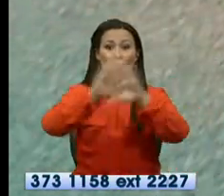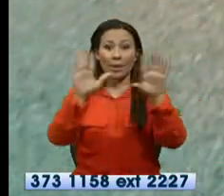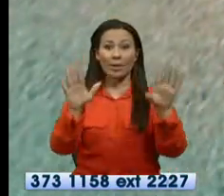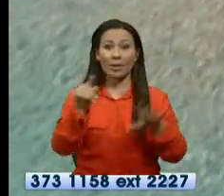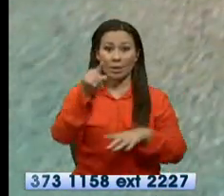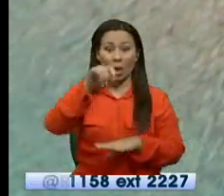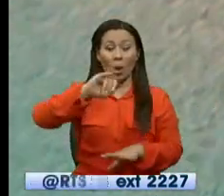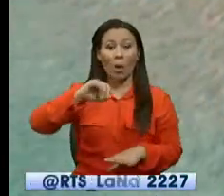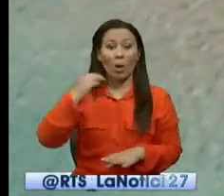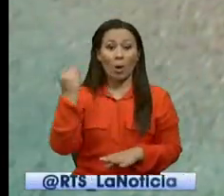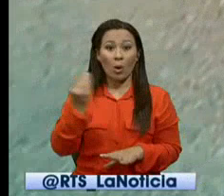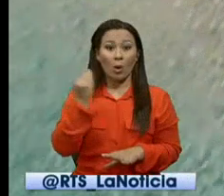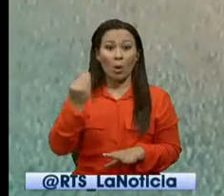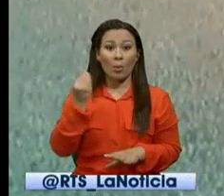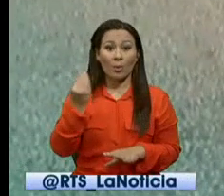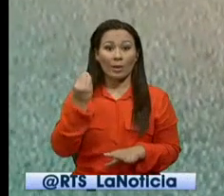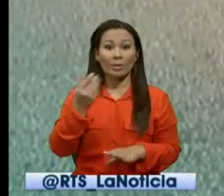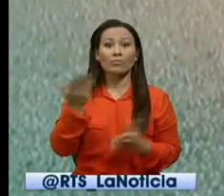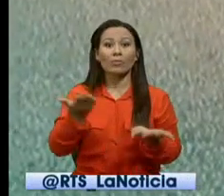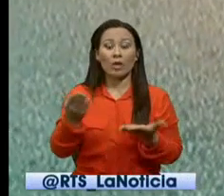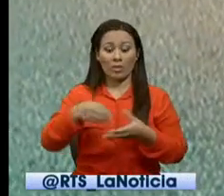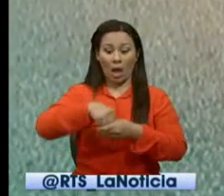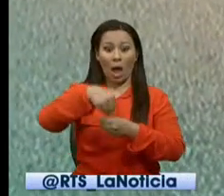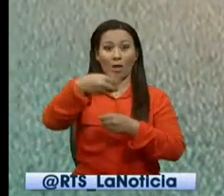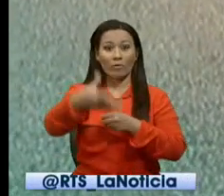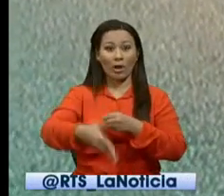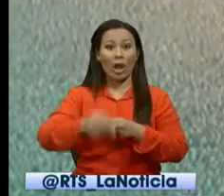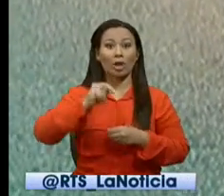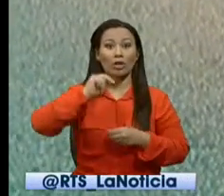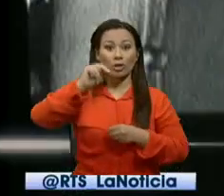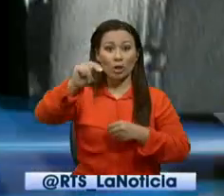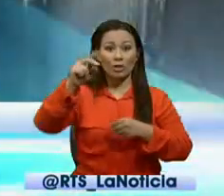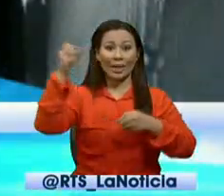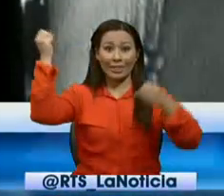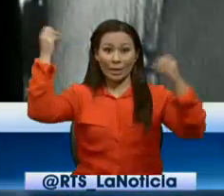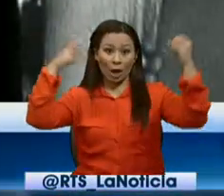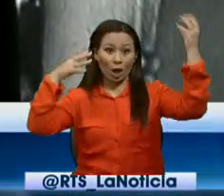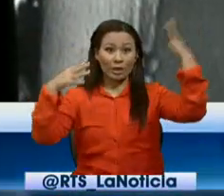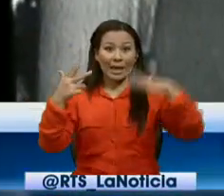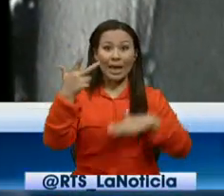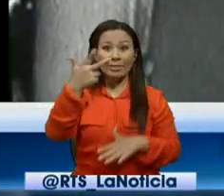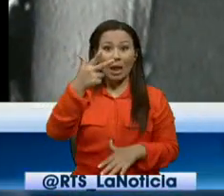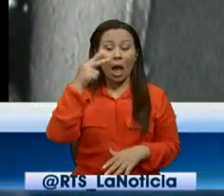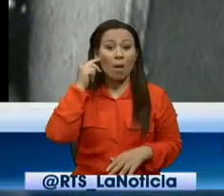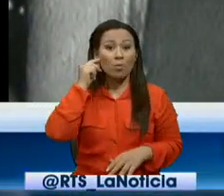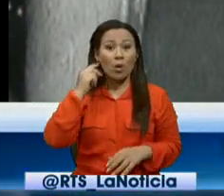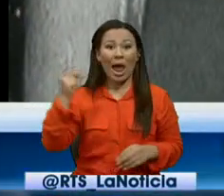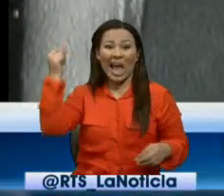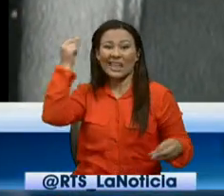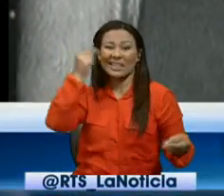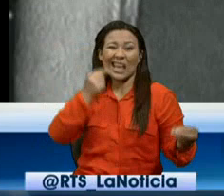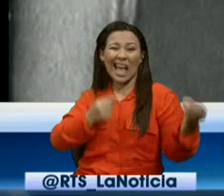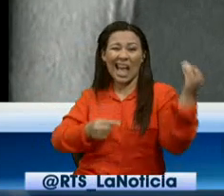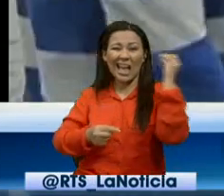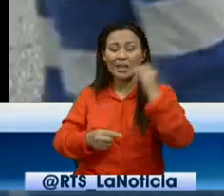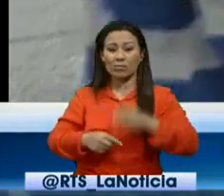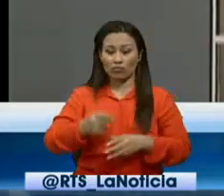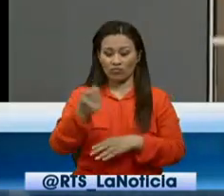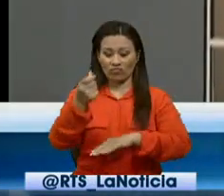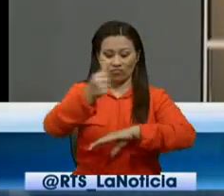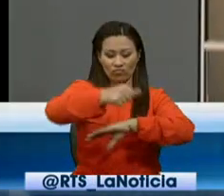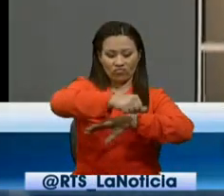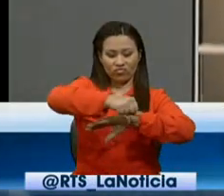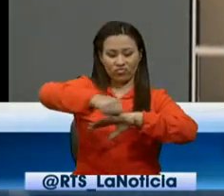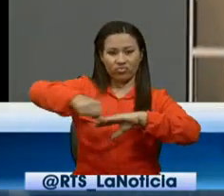joven salía de una discoteca del norte de Guayaquil y afuera la esperaban 3 mujeres que la atacaron. Ellas se me pararon en frente